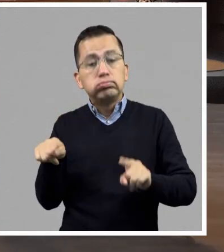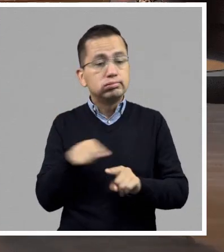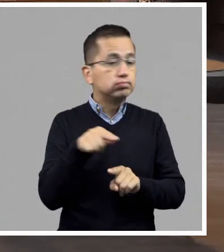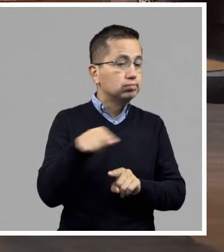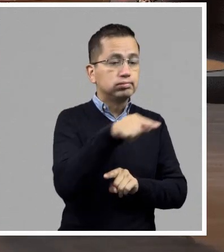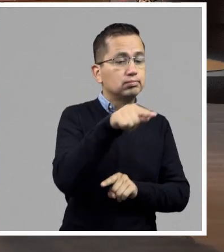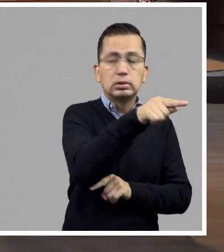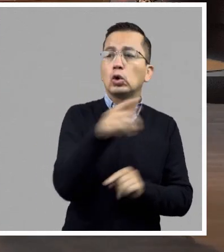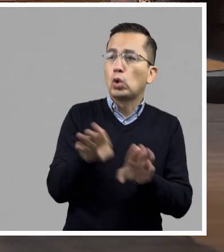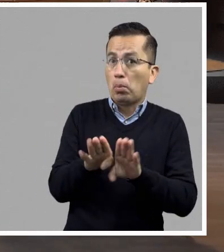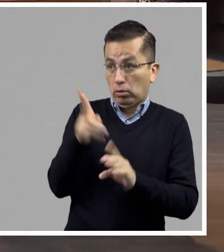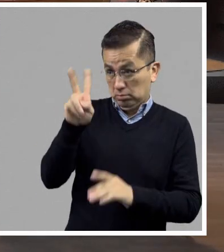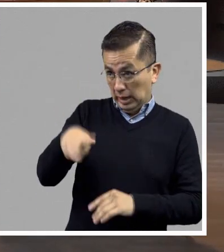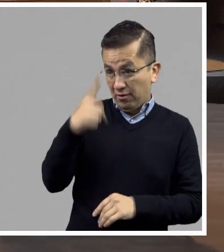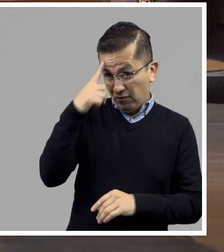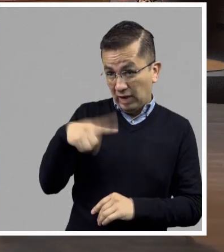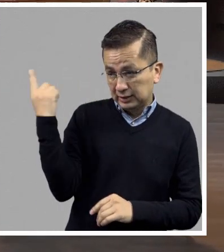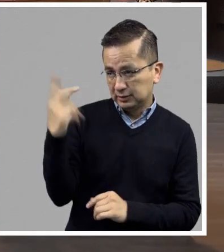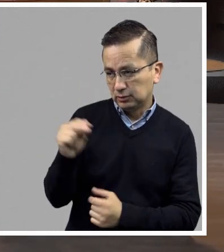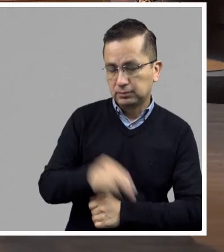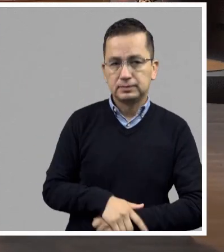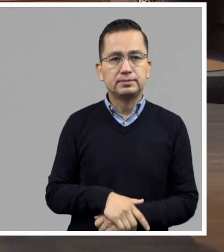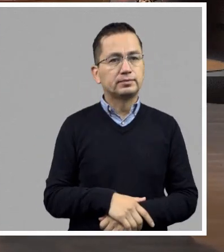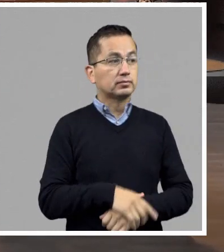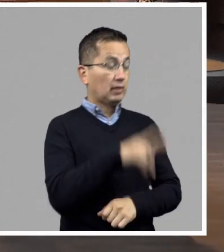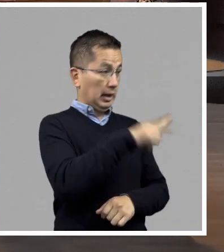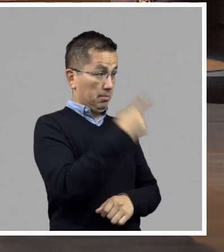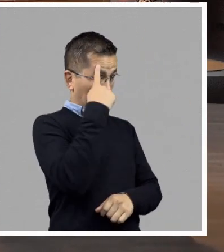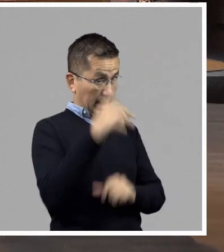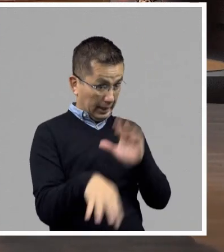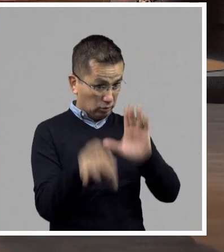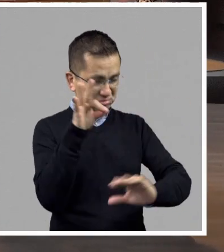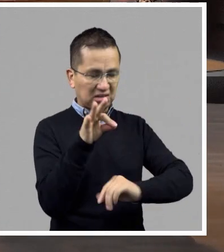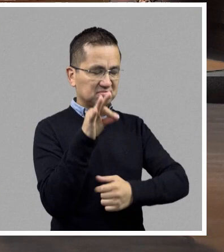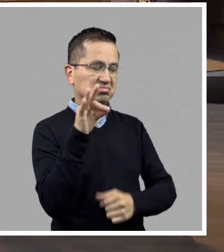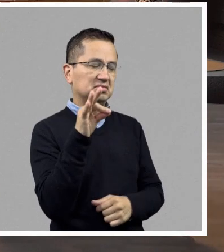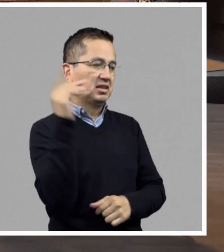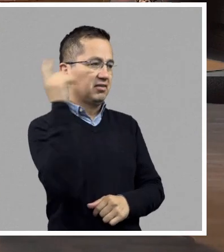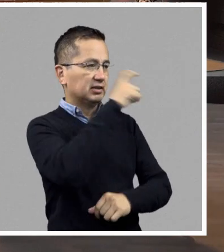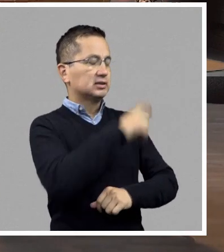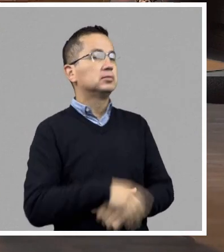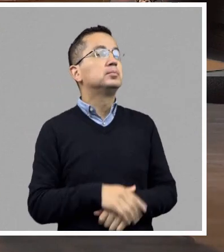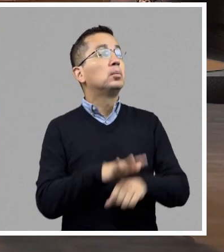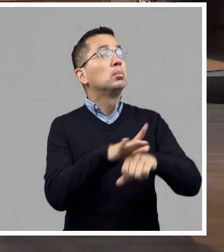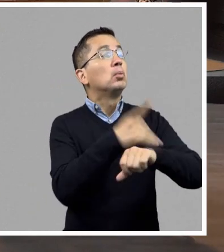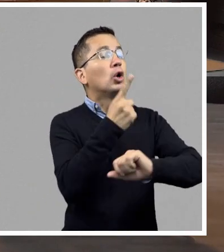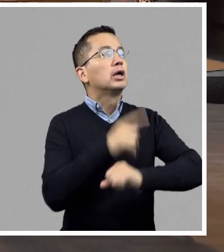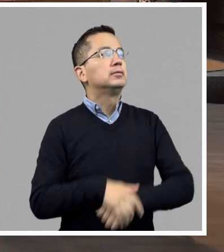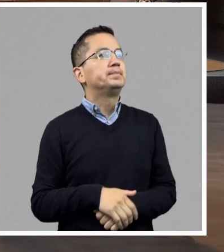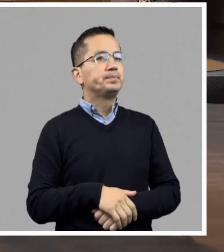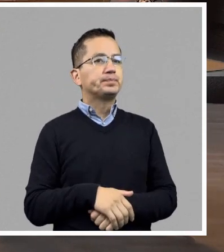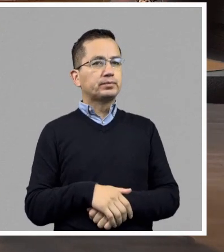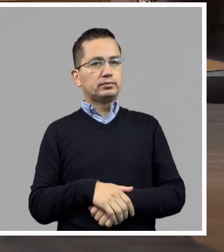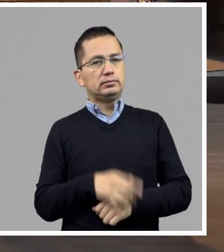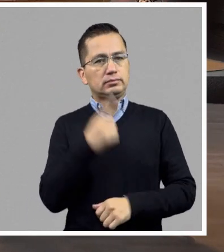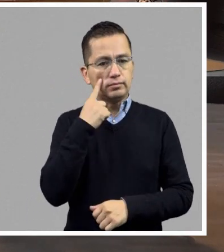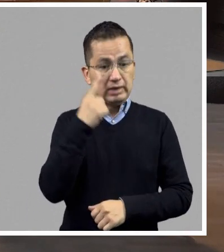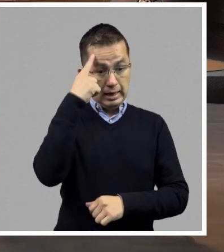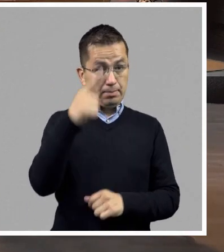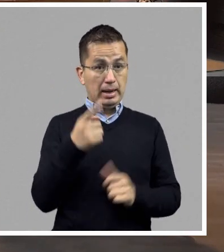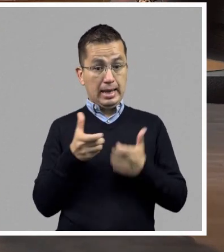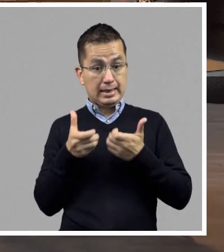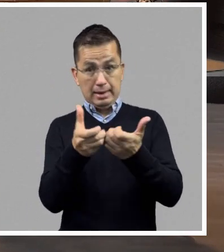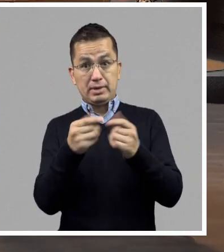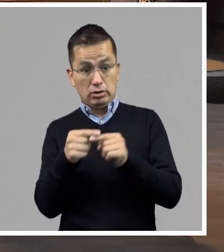encontrar ese dato porque porque esas rutas que también por otro lado representan lo absurdo y lo